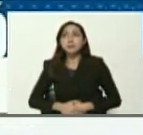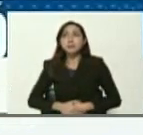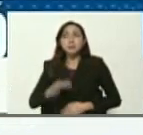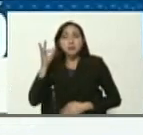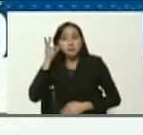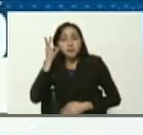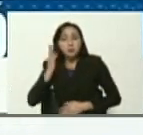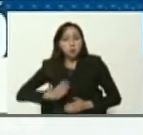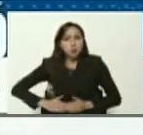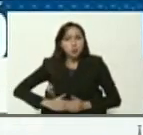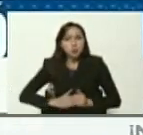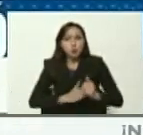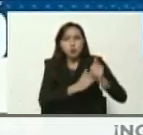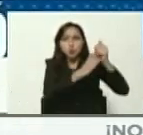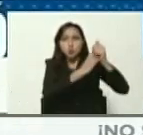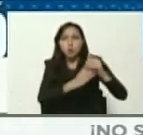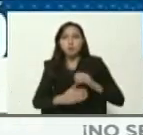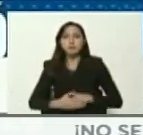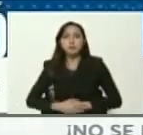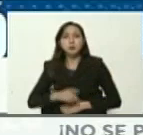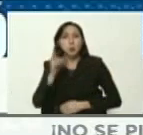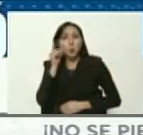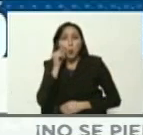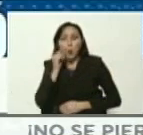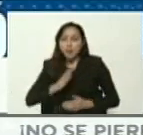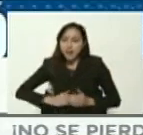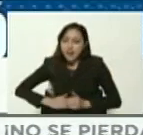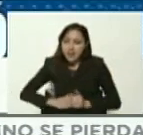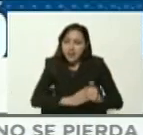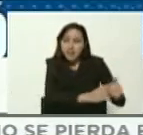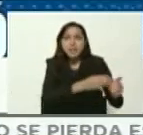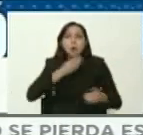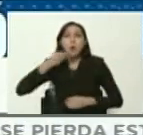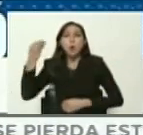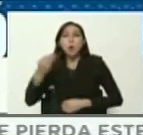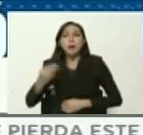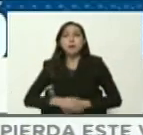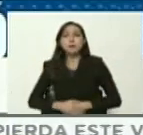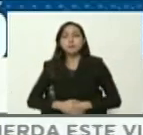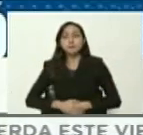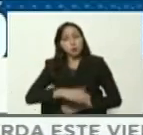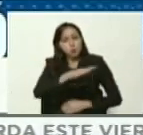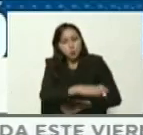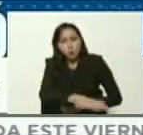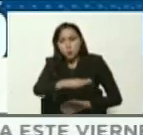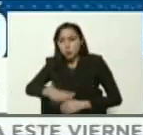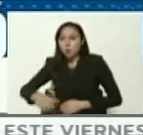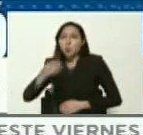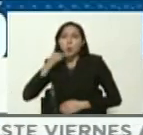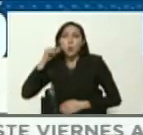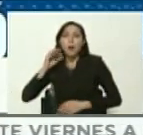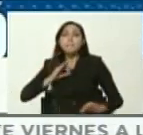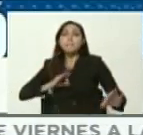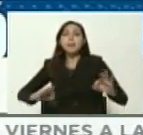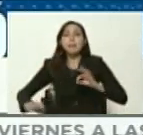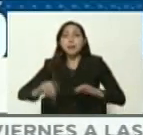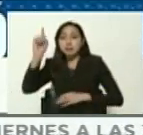Mujeres lideresas, hombres líderes, juventud y hasta los niños y niñas. Prepárense